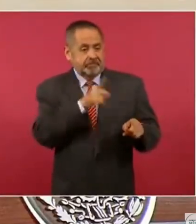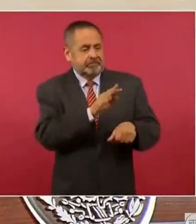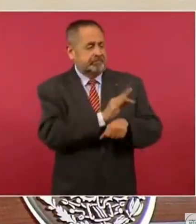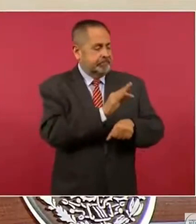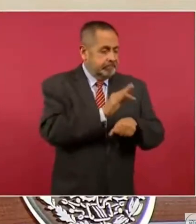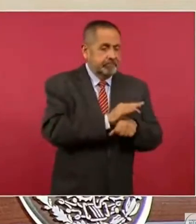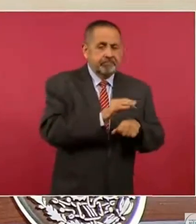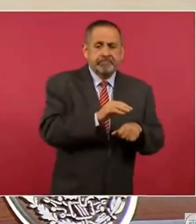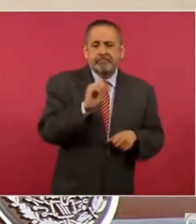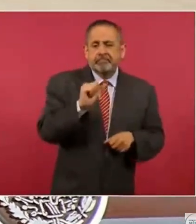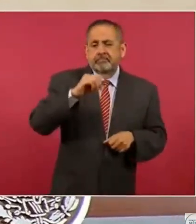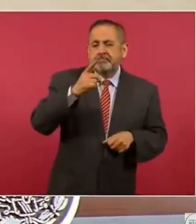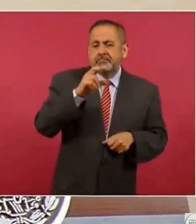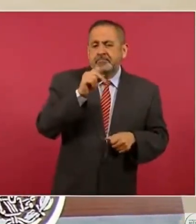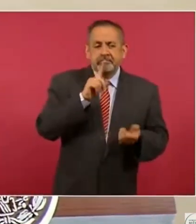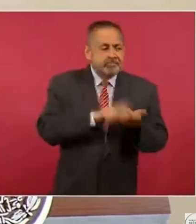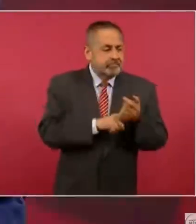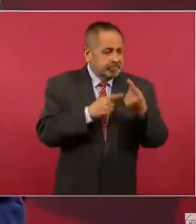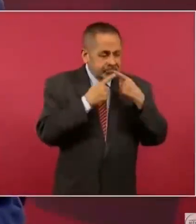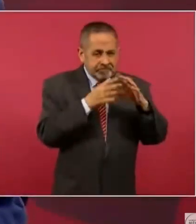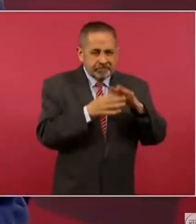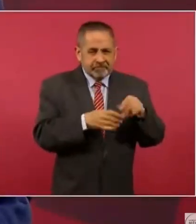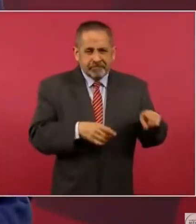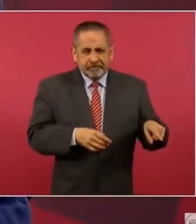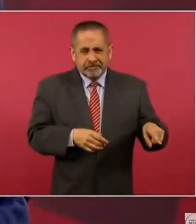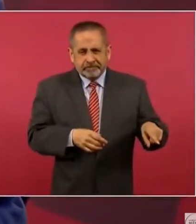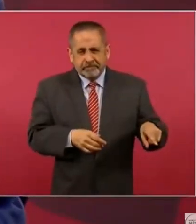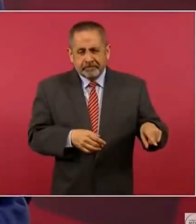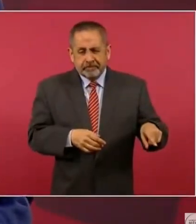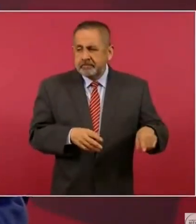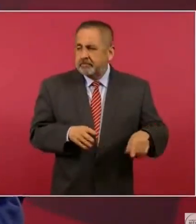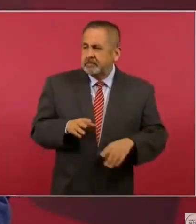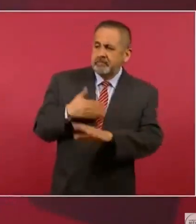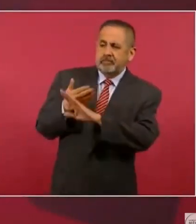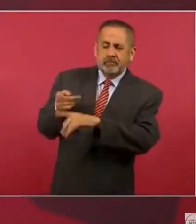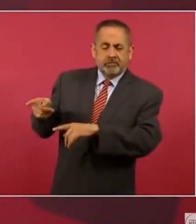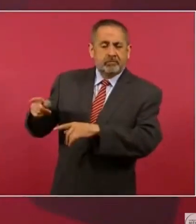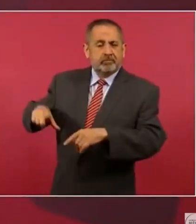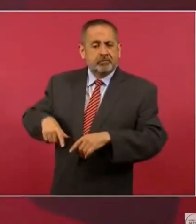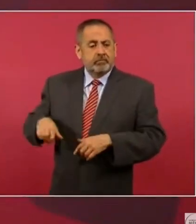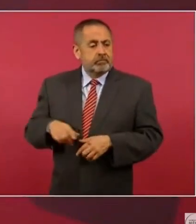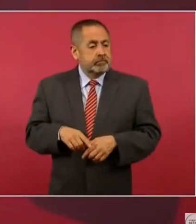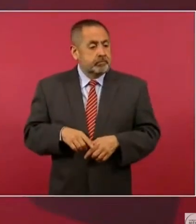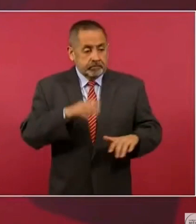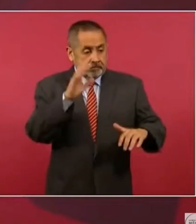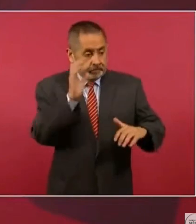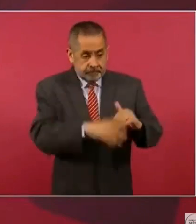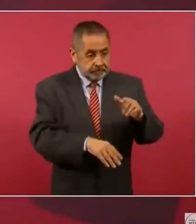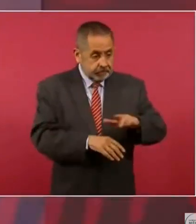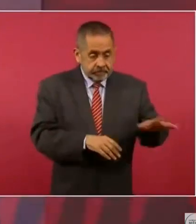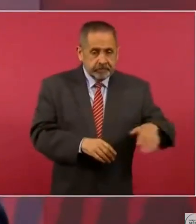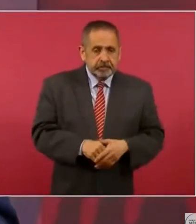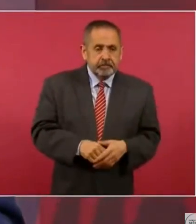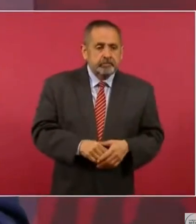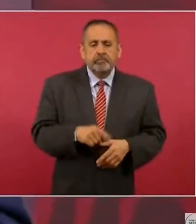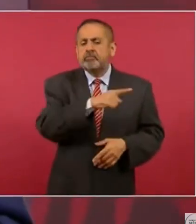amparándose contra de las empresas públicas, y me mandan a decir de una empresa